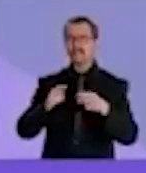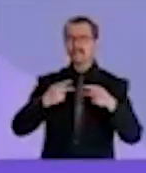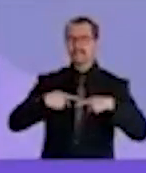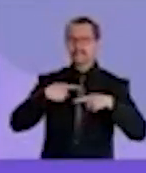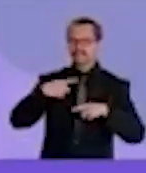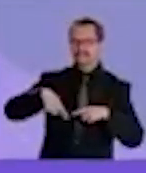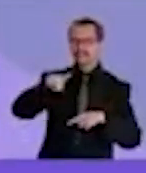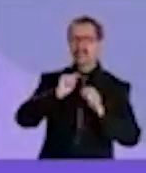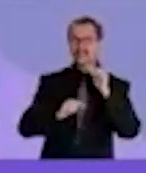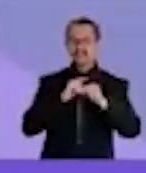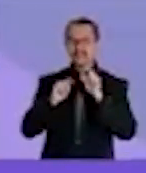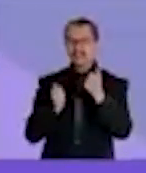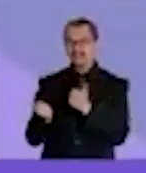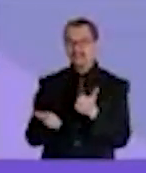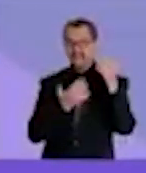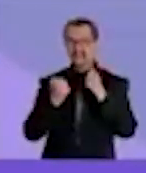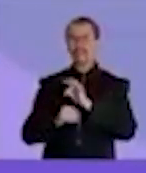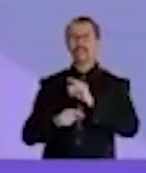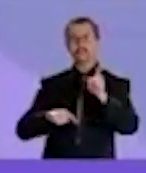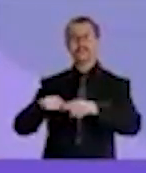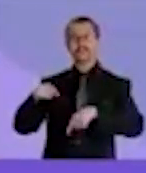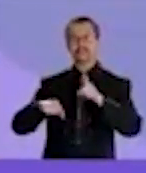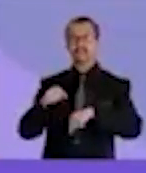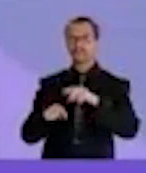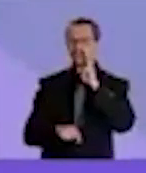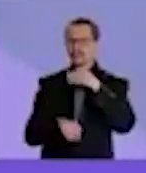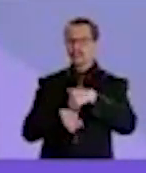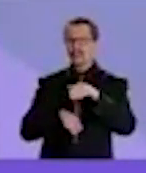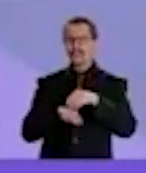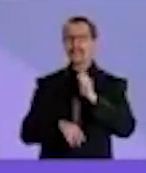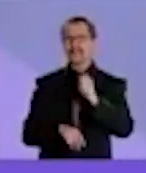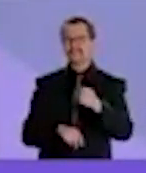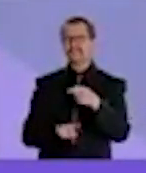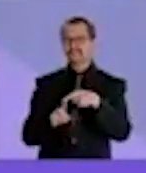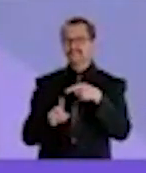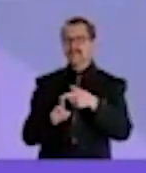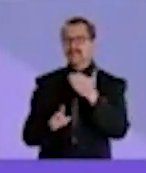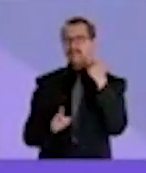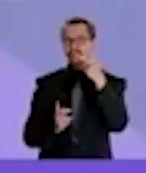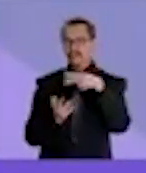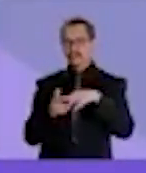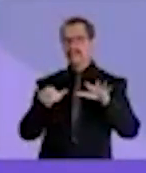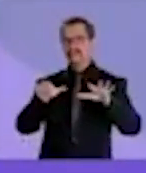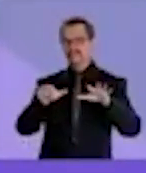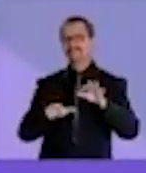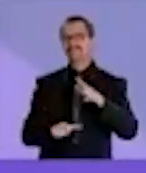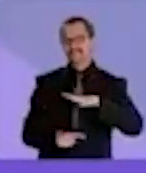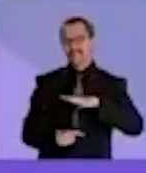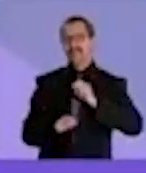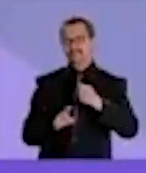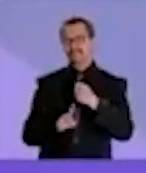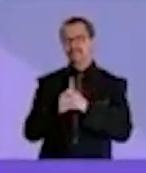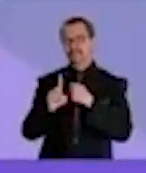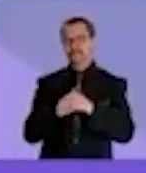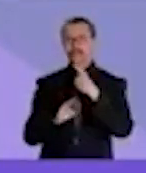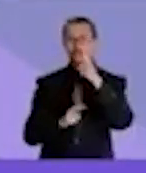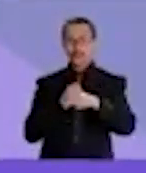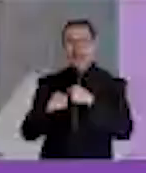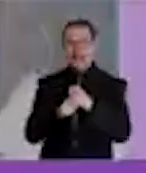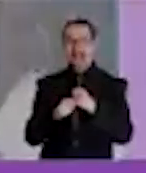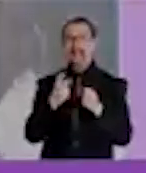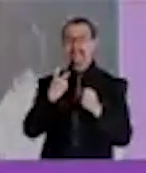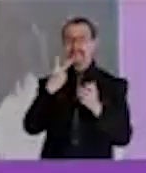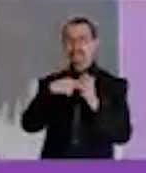la estadística tuvimos un problema de 2016 cierto y lo actuamos en 2017 las hablando de